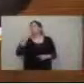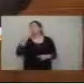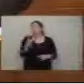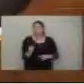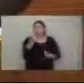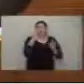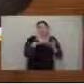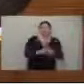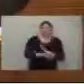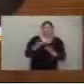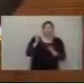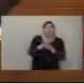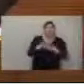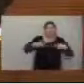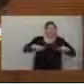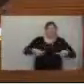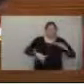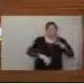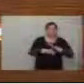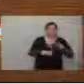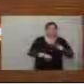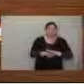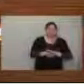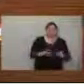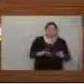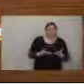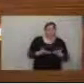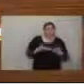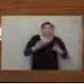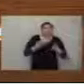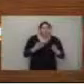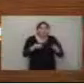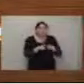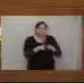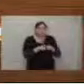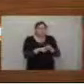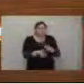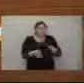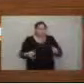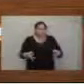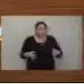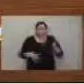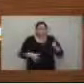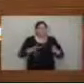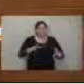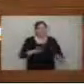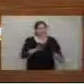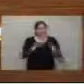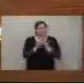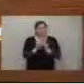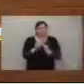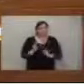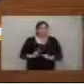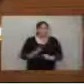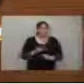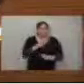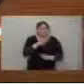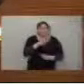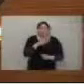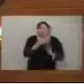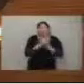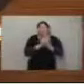continuarían en funcionamiento. Falta de rigor y de coherencia, porque usted ha venido aquí preparado, pero yo también. No le traigo los